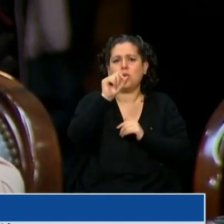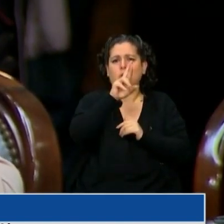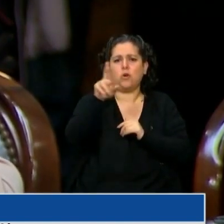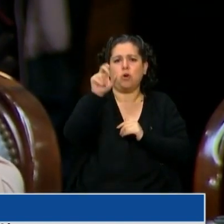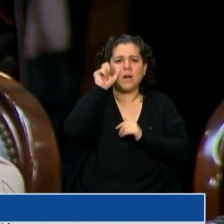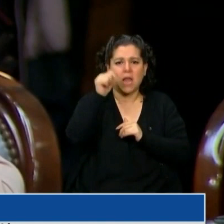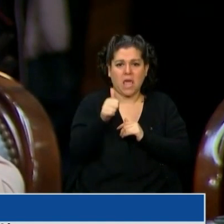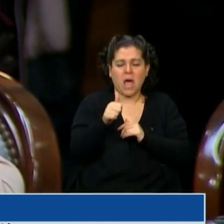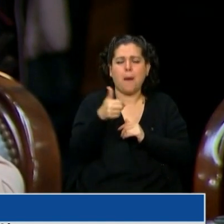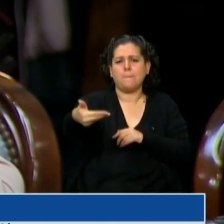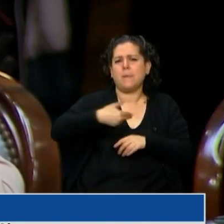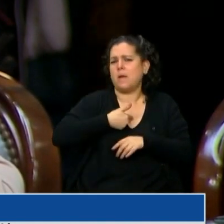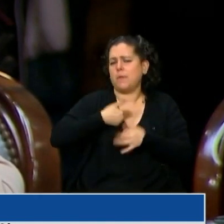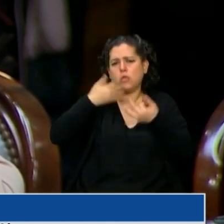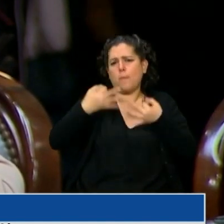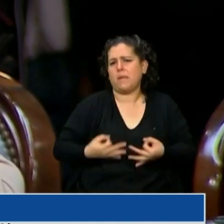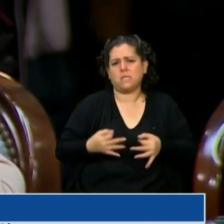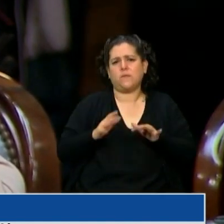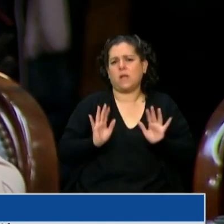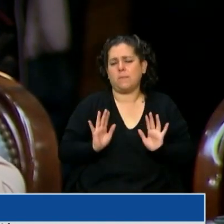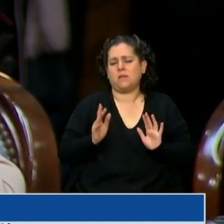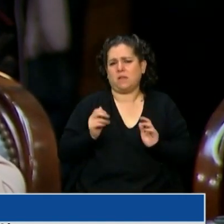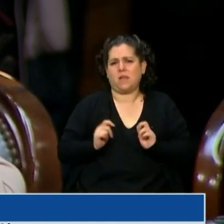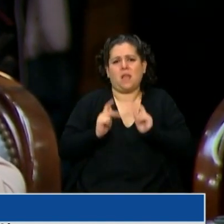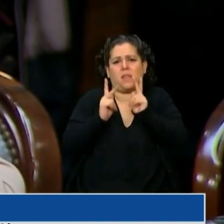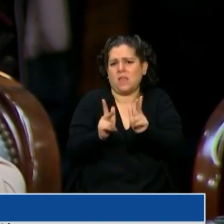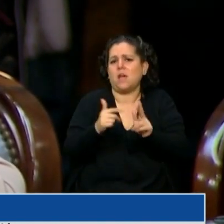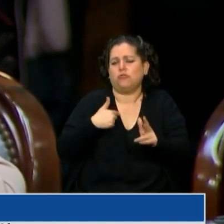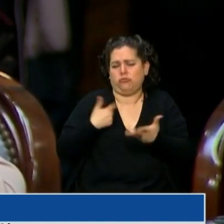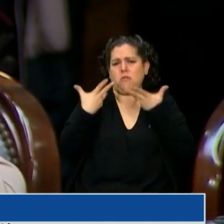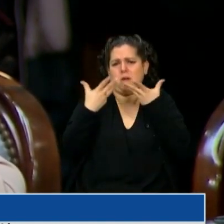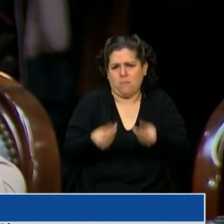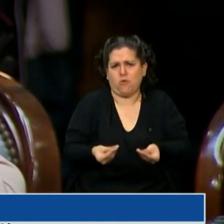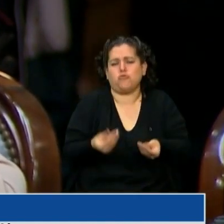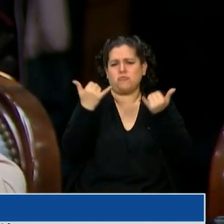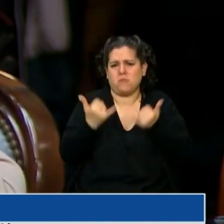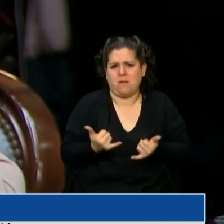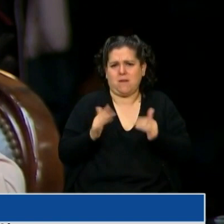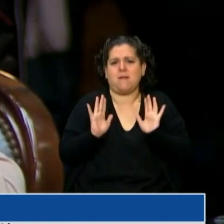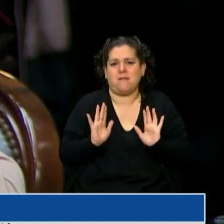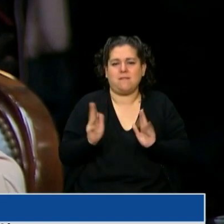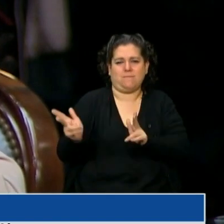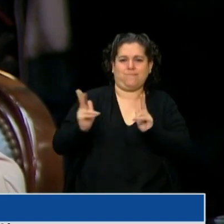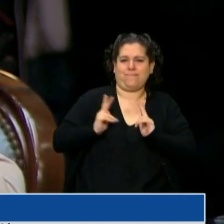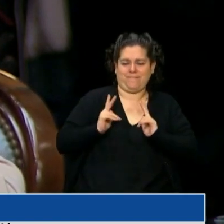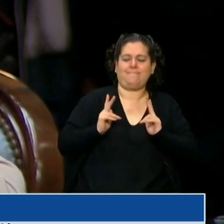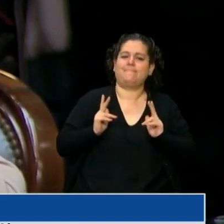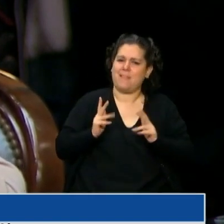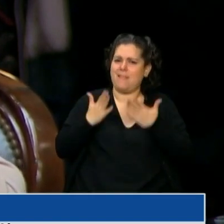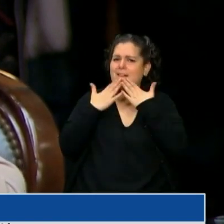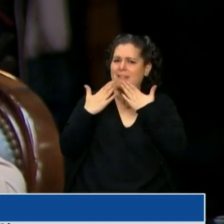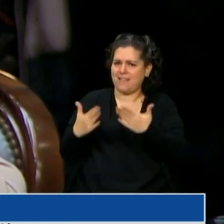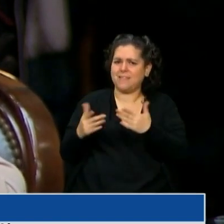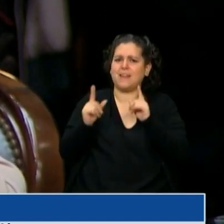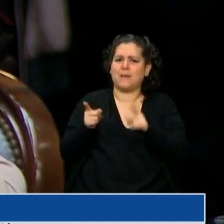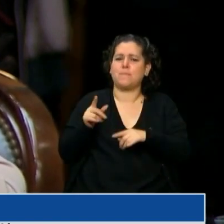pidió específicamente que exprese el apoyo de la provincia, y en esto también